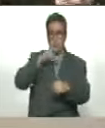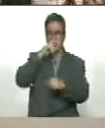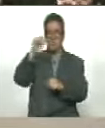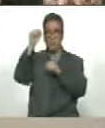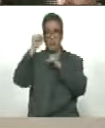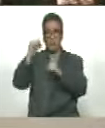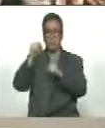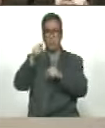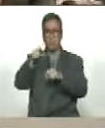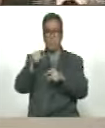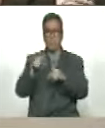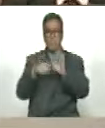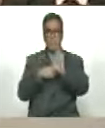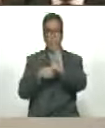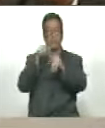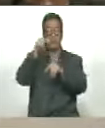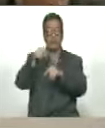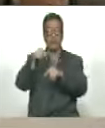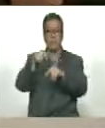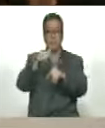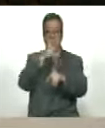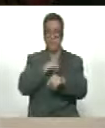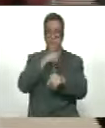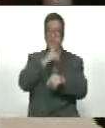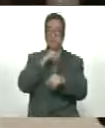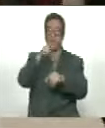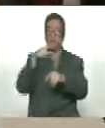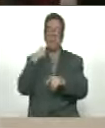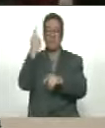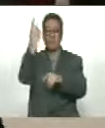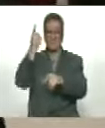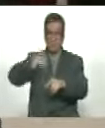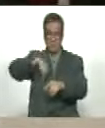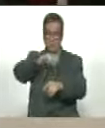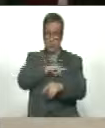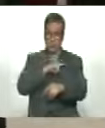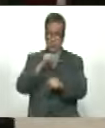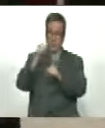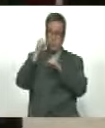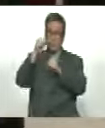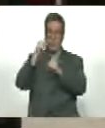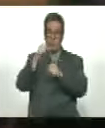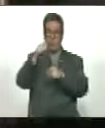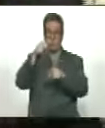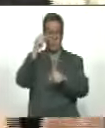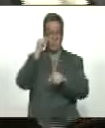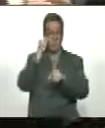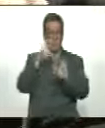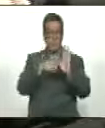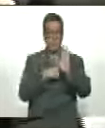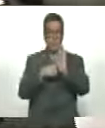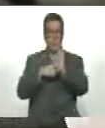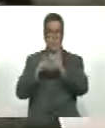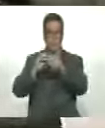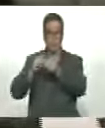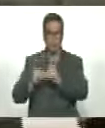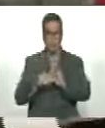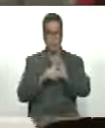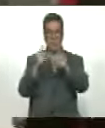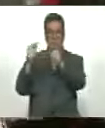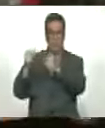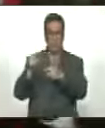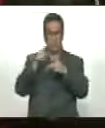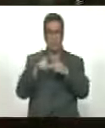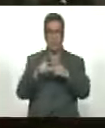Maduro, que se ha puesto al frente de esta resistencia heroica de nuestro pueblo y que se refleja ahora con la recuperación de la economía